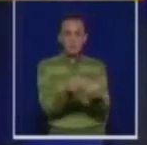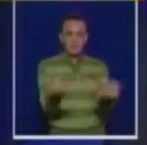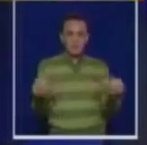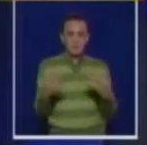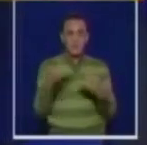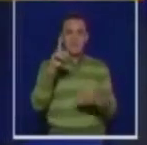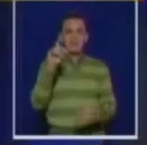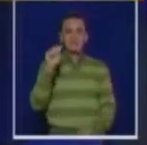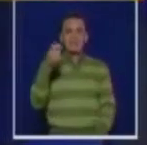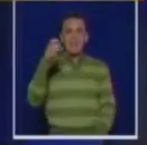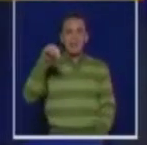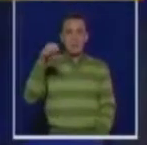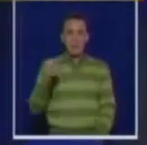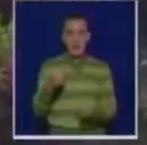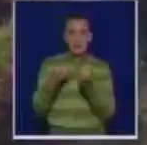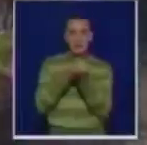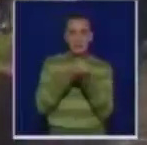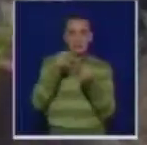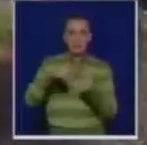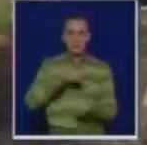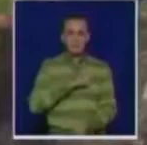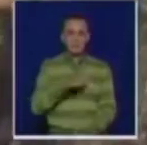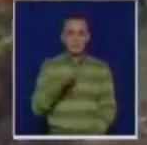programa ya se implementó en Cali.